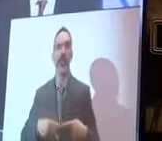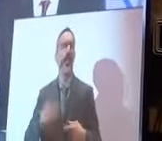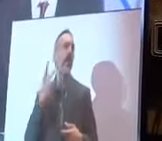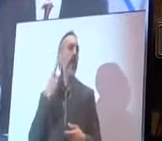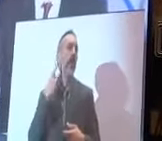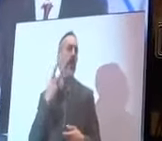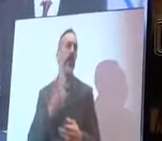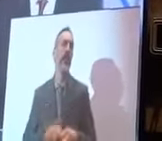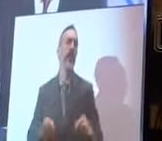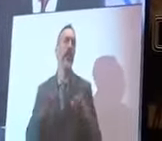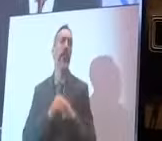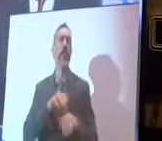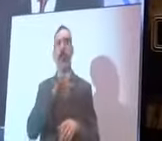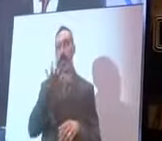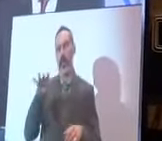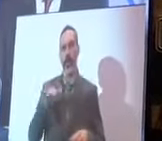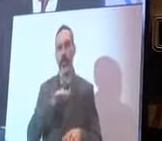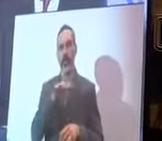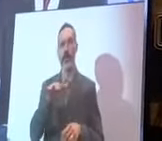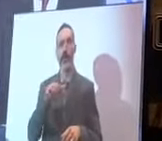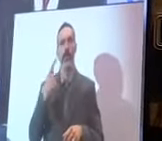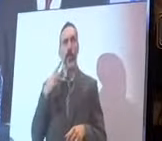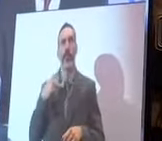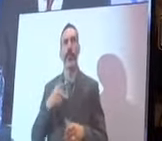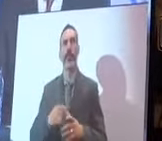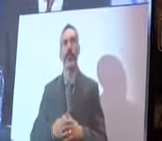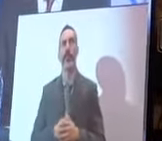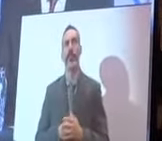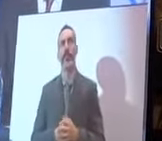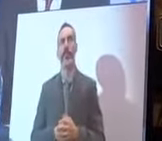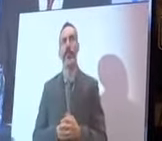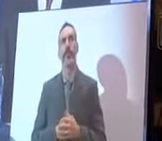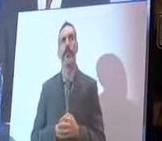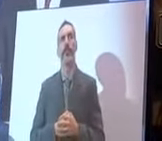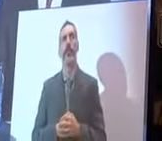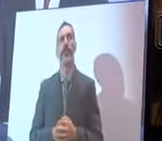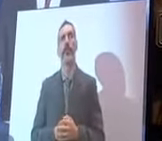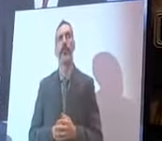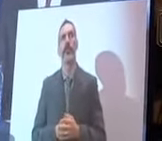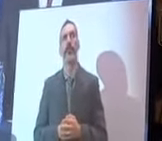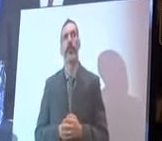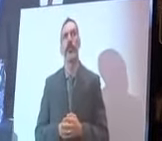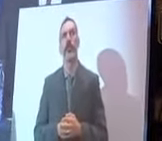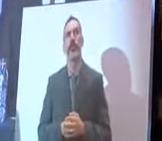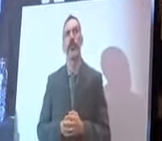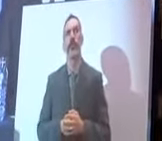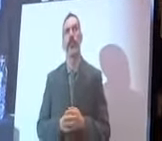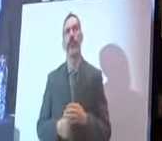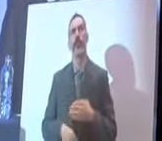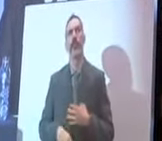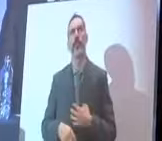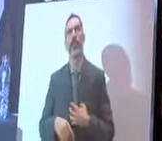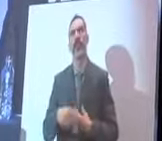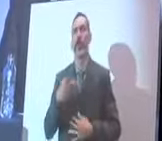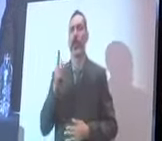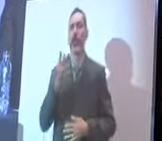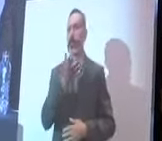Amozoc, no sé si está Amozoc, parece que no escuché, pero conforman la zona metropolitana.